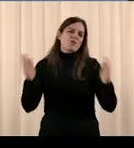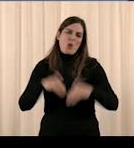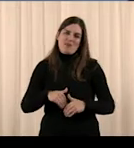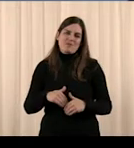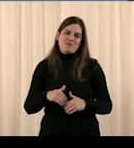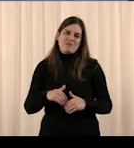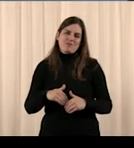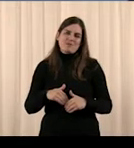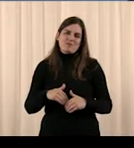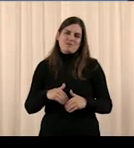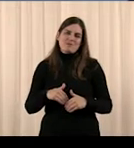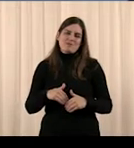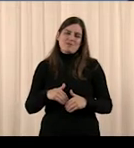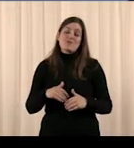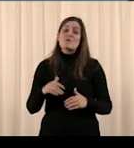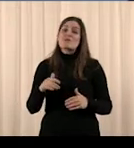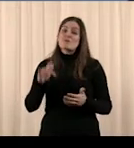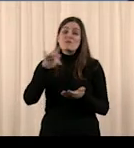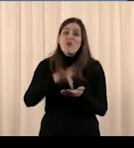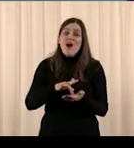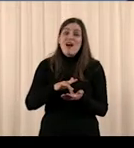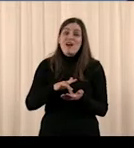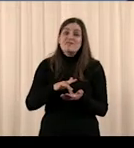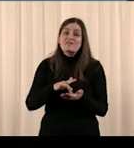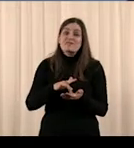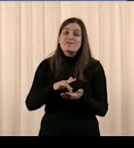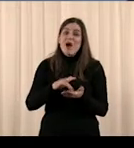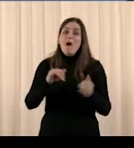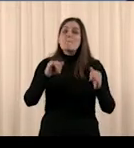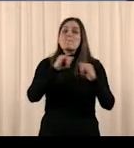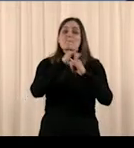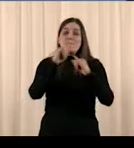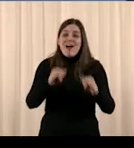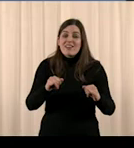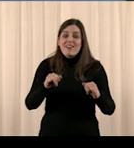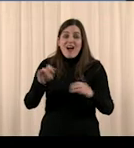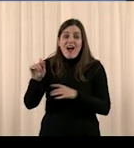proceso está ocurriendo, then, entonces, peace is there. La paz está ahí.